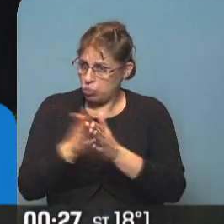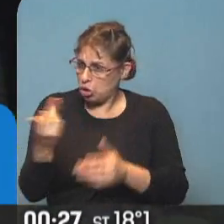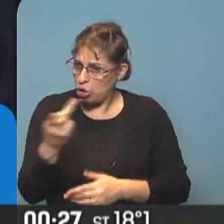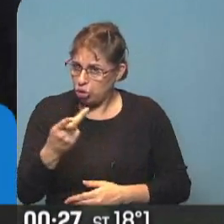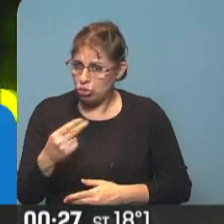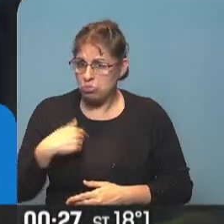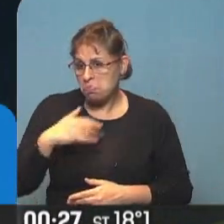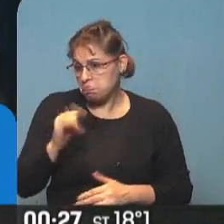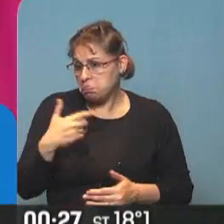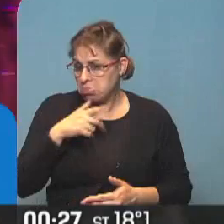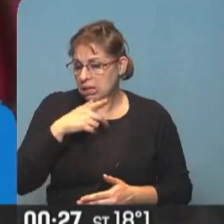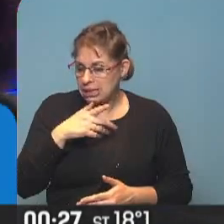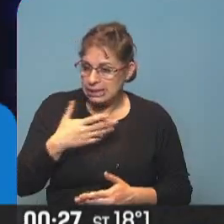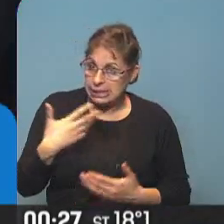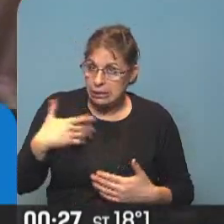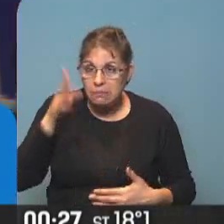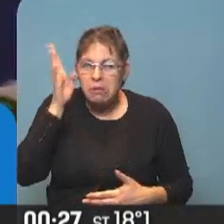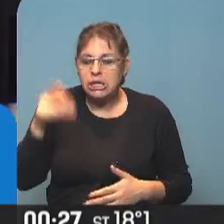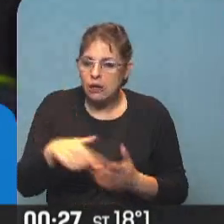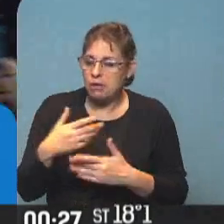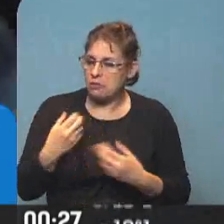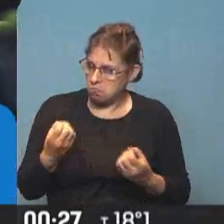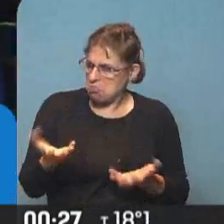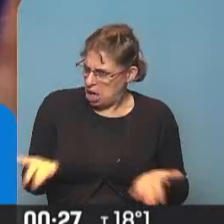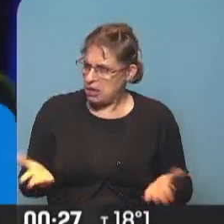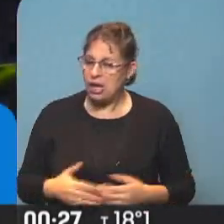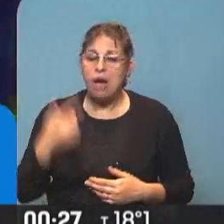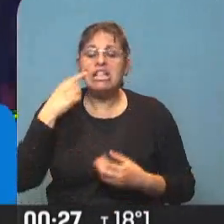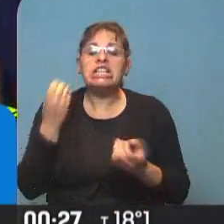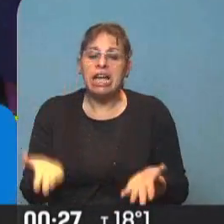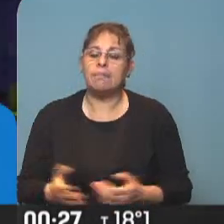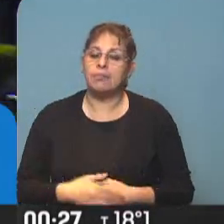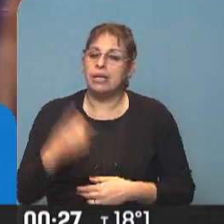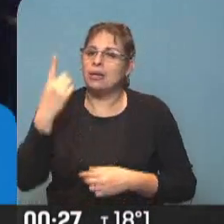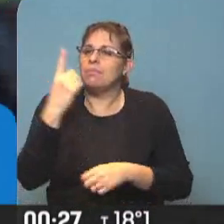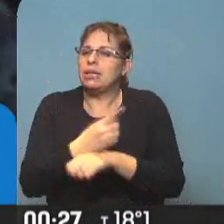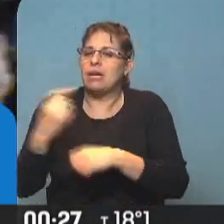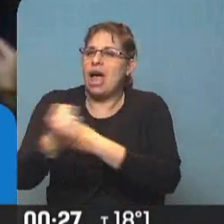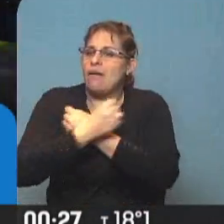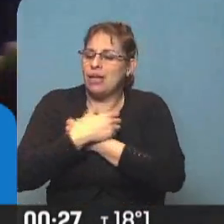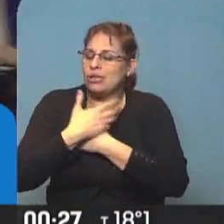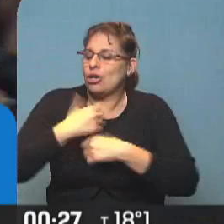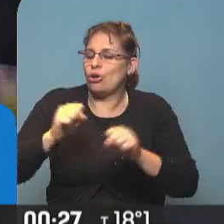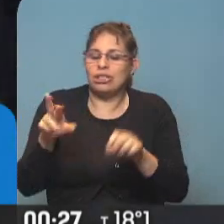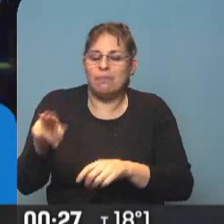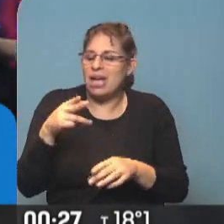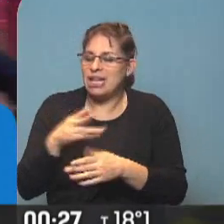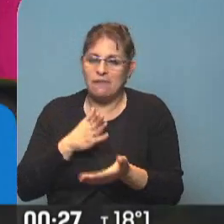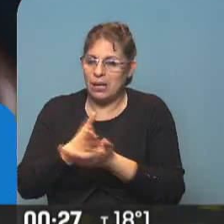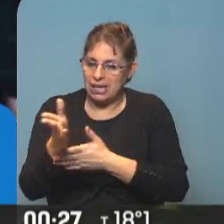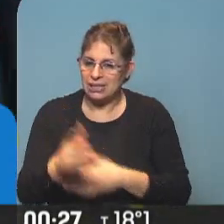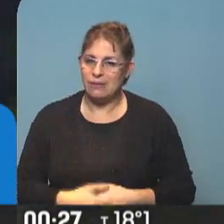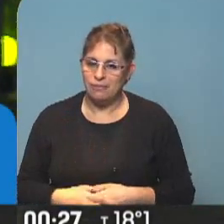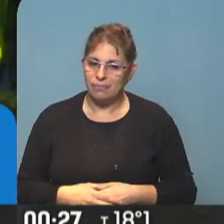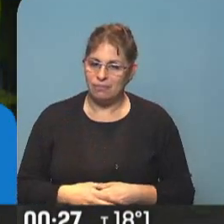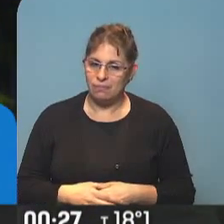dije, bueno, me parece un poco mucho, pero improvisamos. En el primer abrazo fue como encontré mi pareja de tango y la verdad